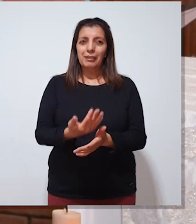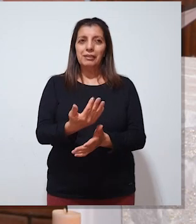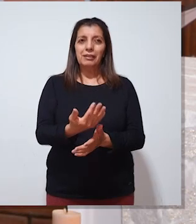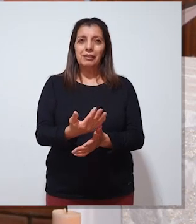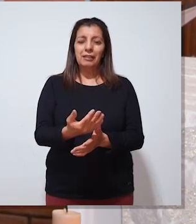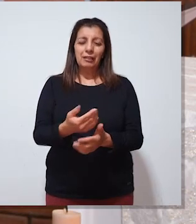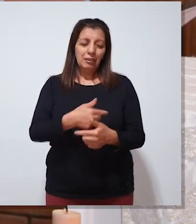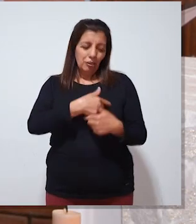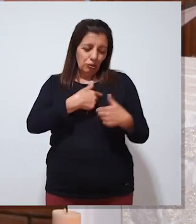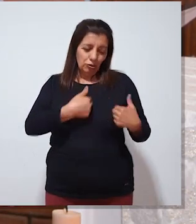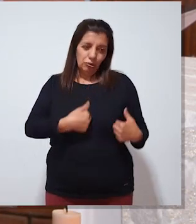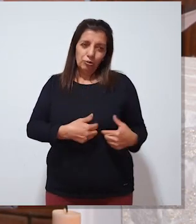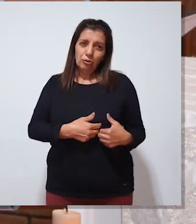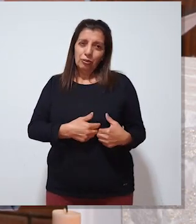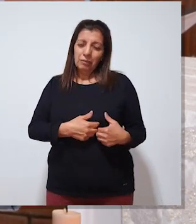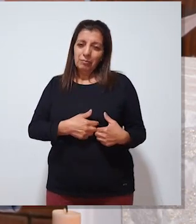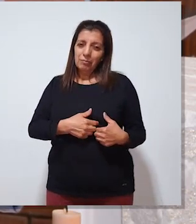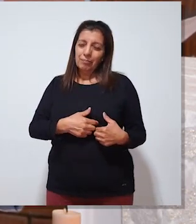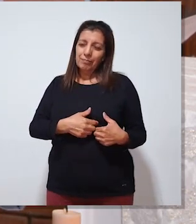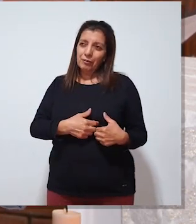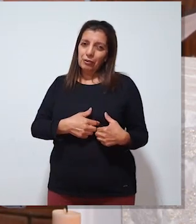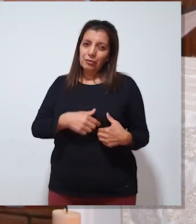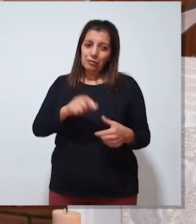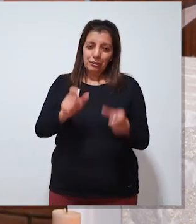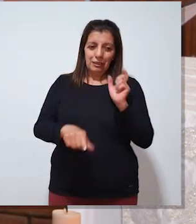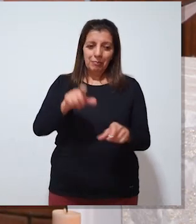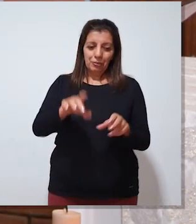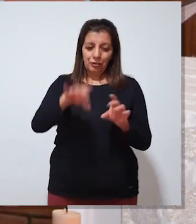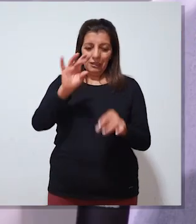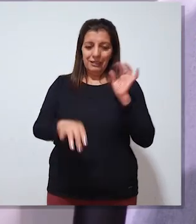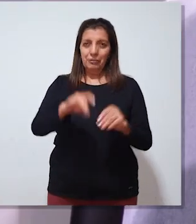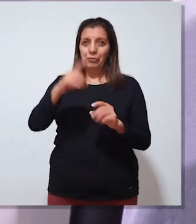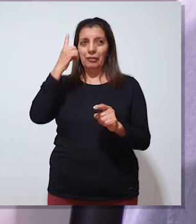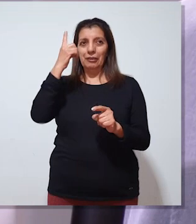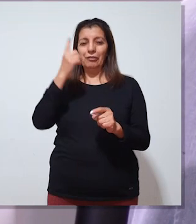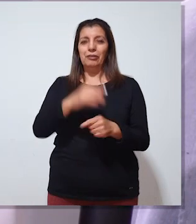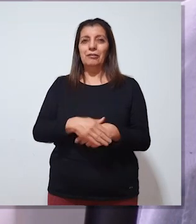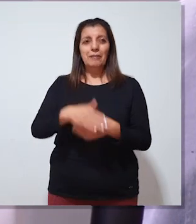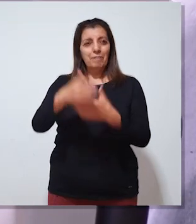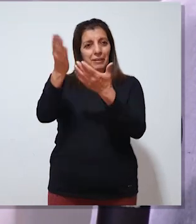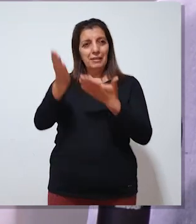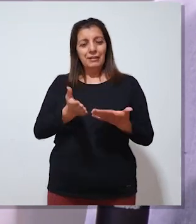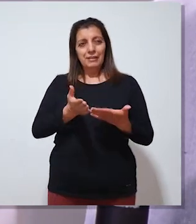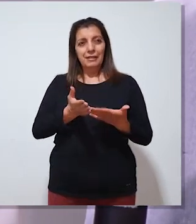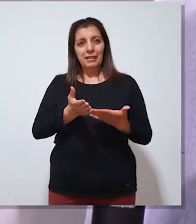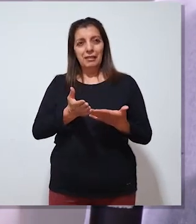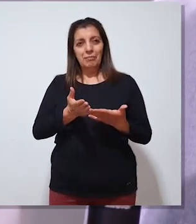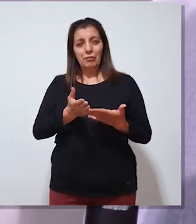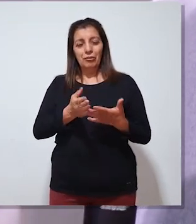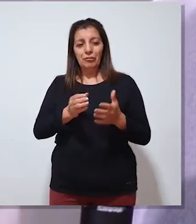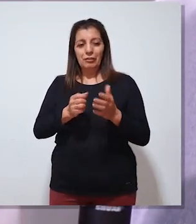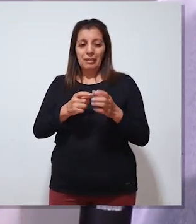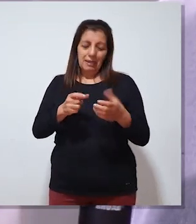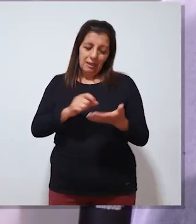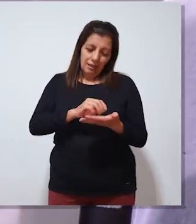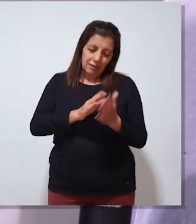tantos corazones que buscan a Dios. Como signo de nuestra oración, traemos las intenciones que